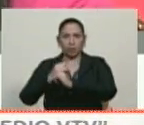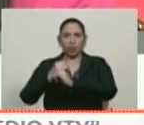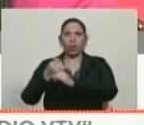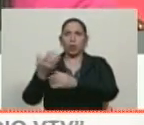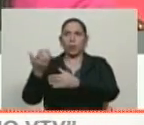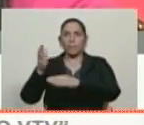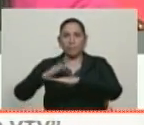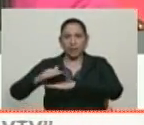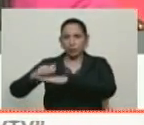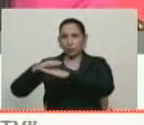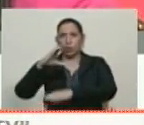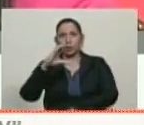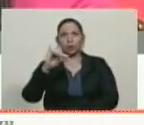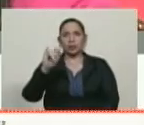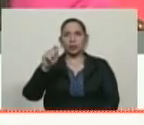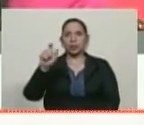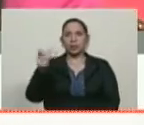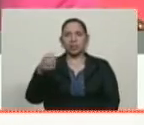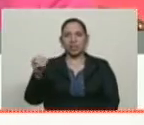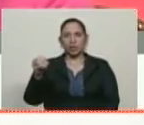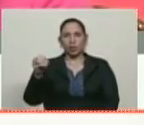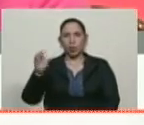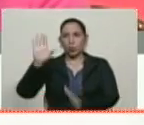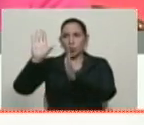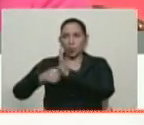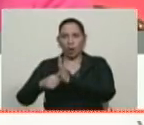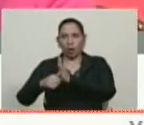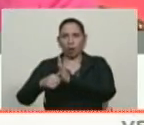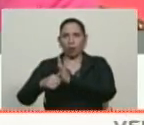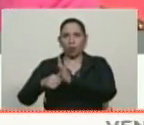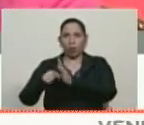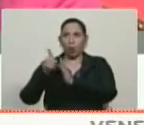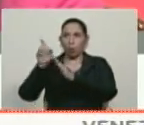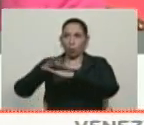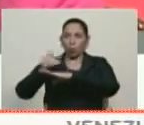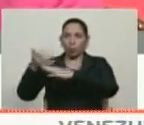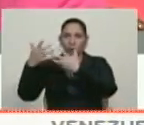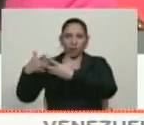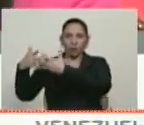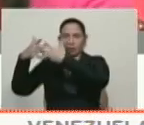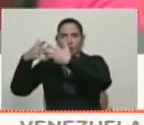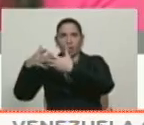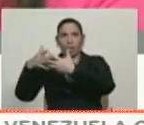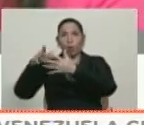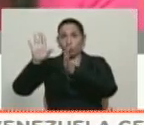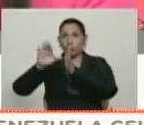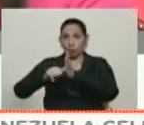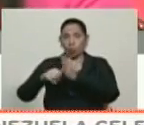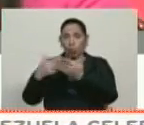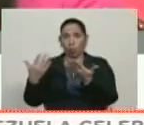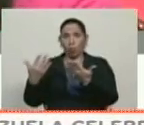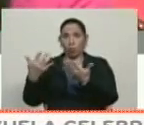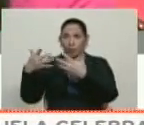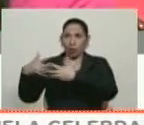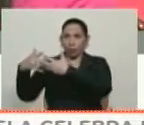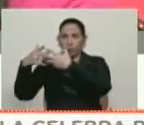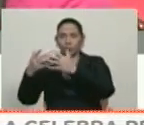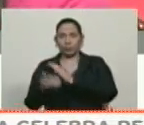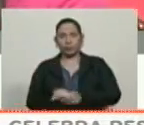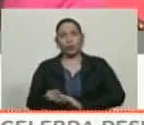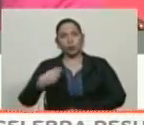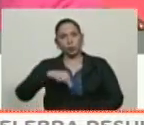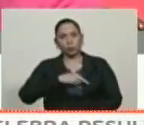Citgo, que fue arrebatada por parte del gobierno de los Estados Unidos, hay un robo a mano armada, como ya he señalado, nosotros